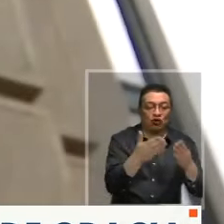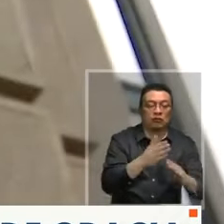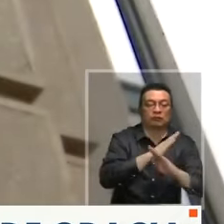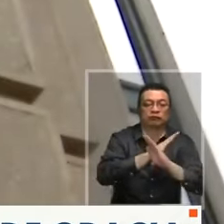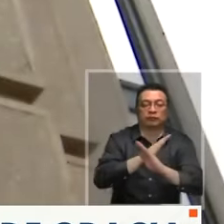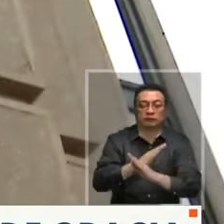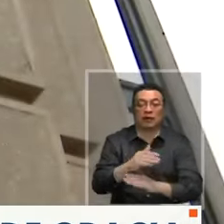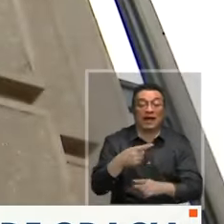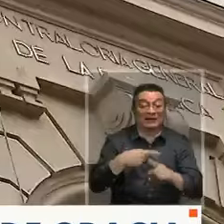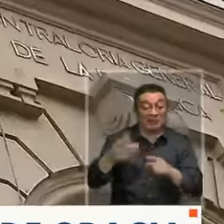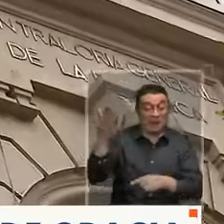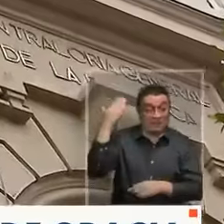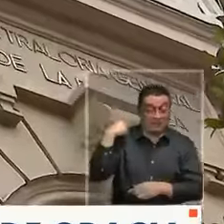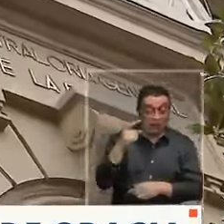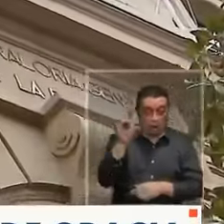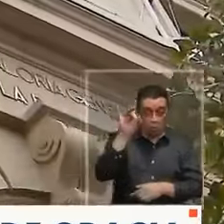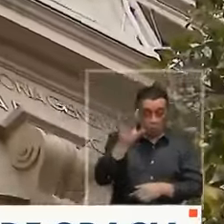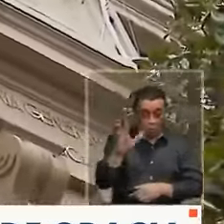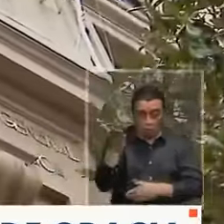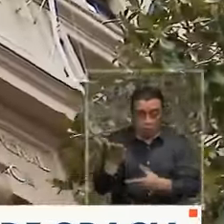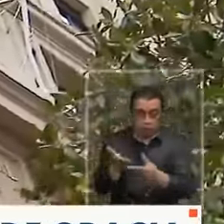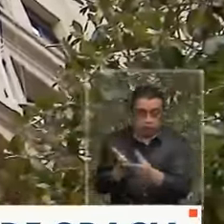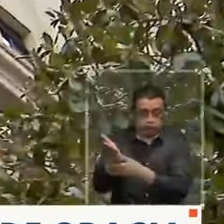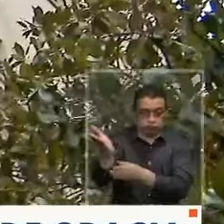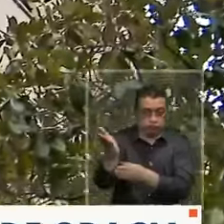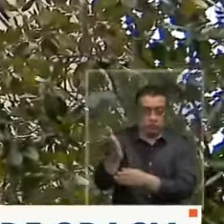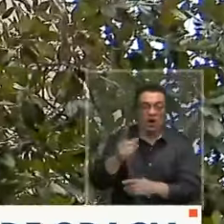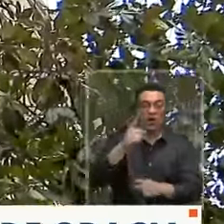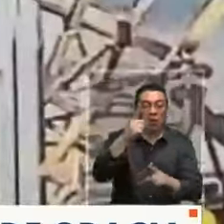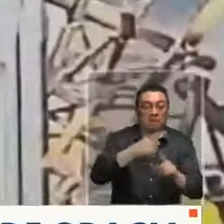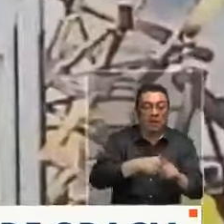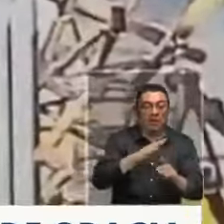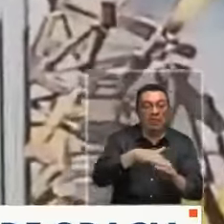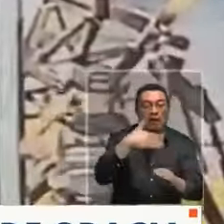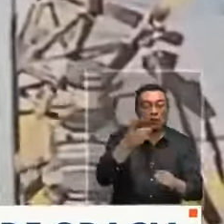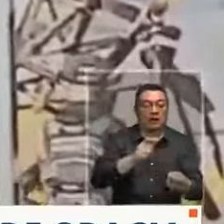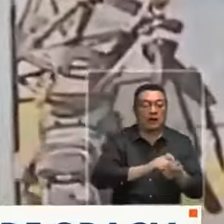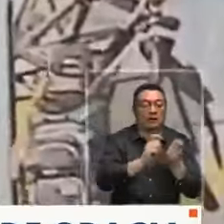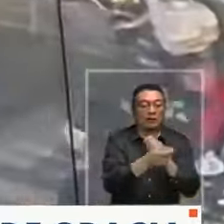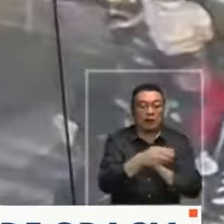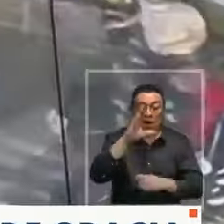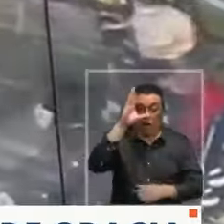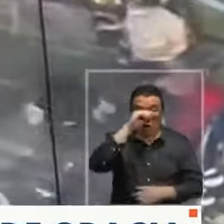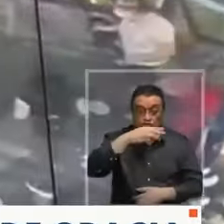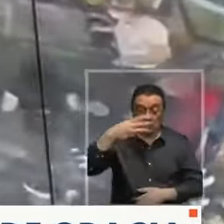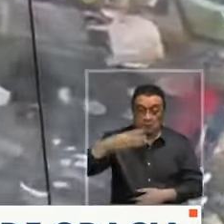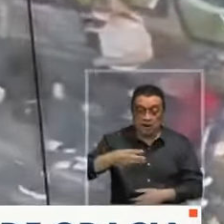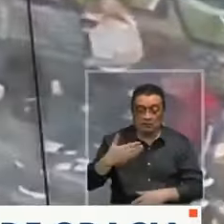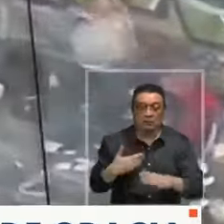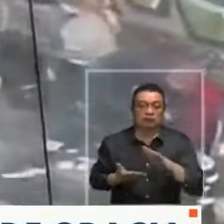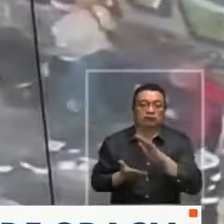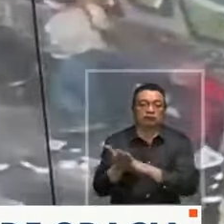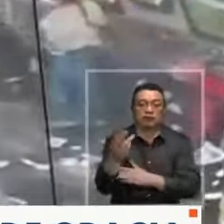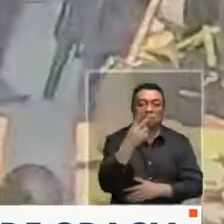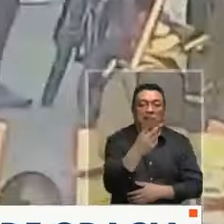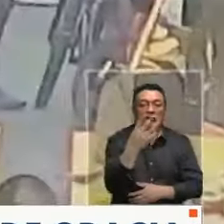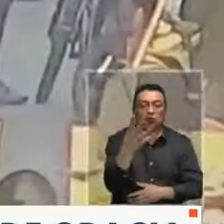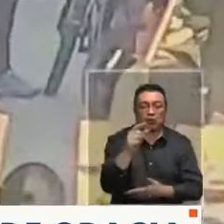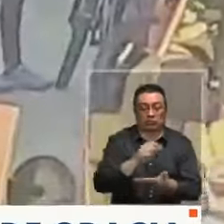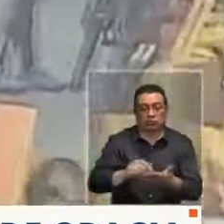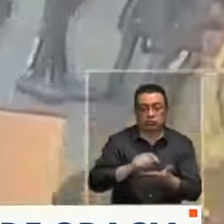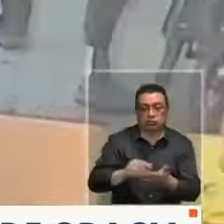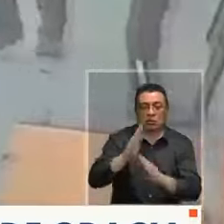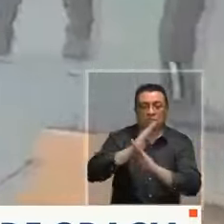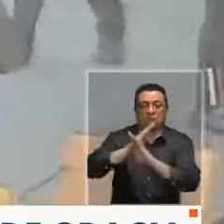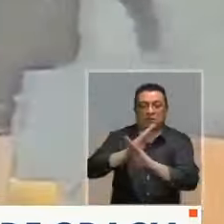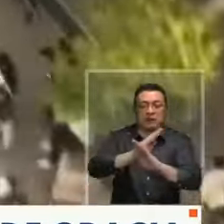solo uno de estos decretos había sido enviado lo que cambió casi un mes después cuando la noche de este martes El Ejecutivo ingresó 24 nuevos escritos para revocar